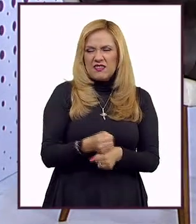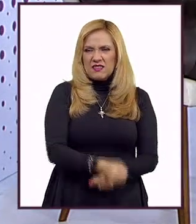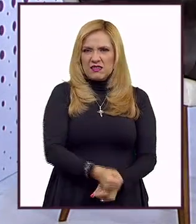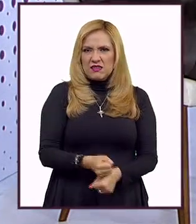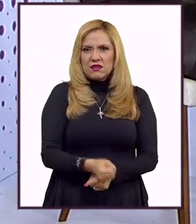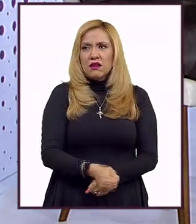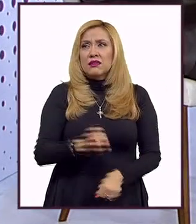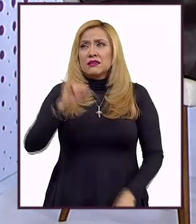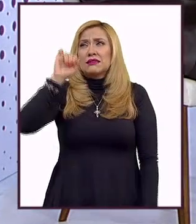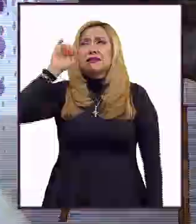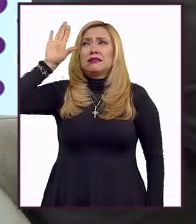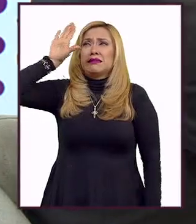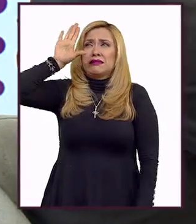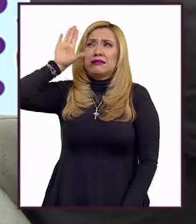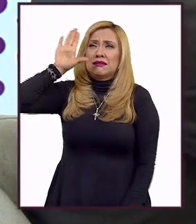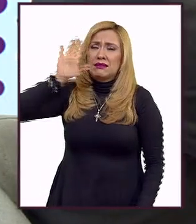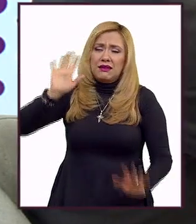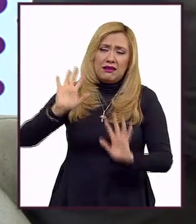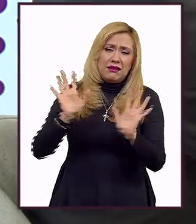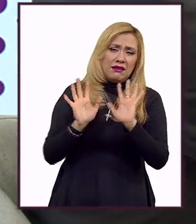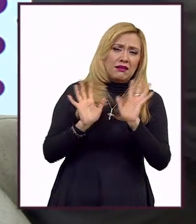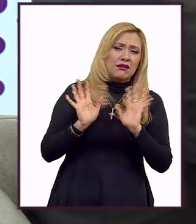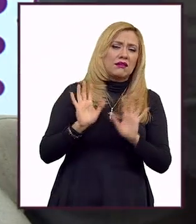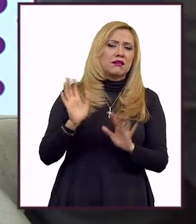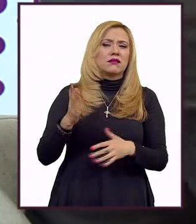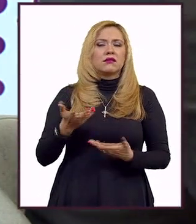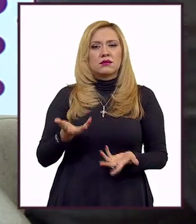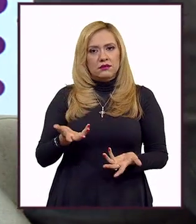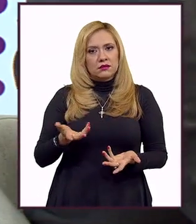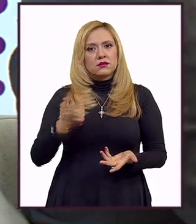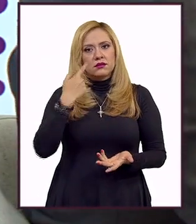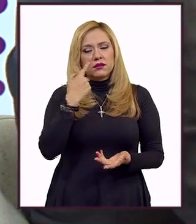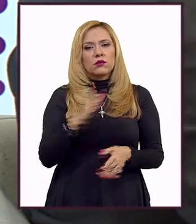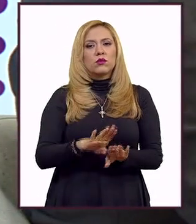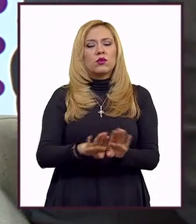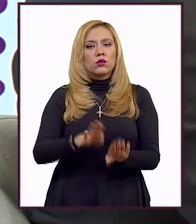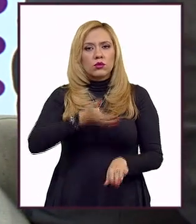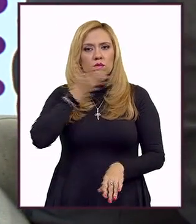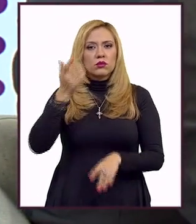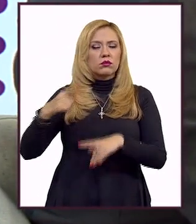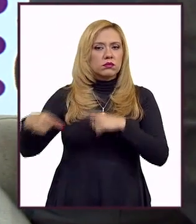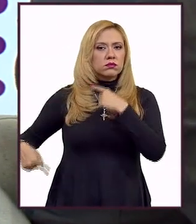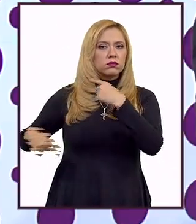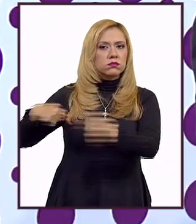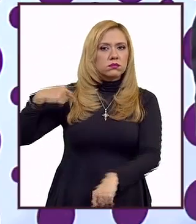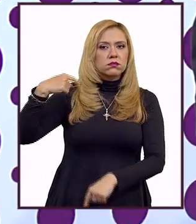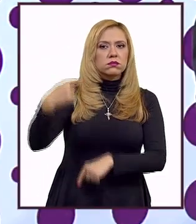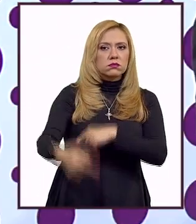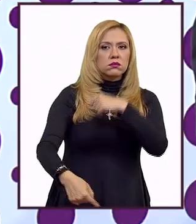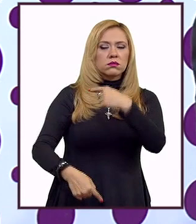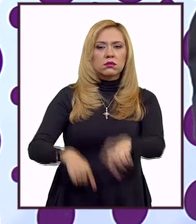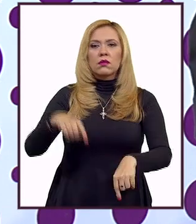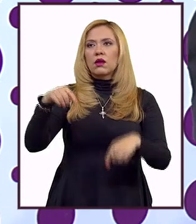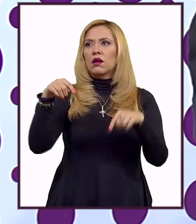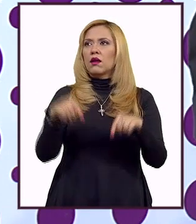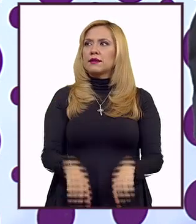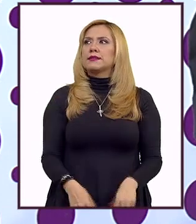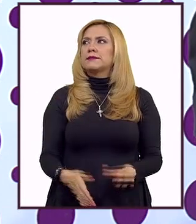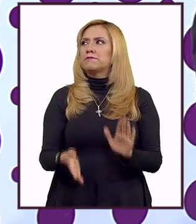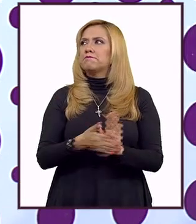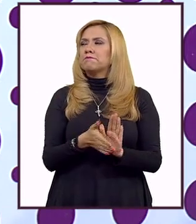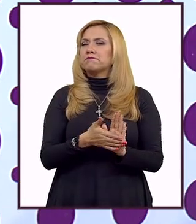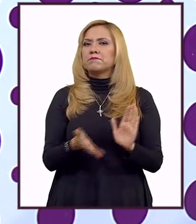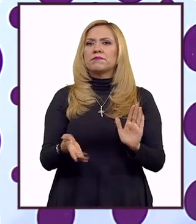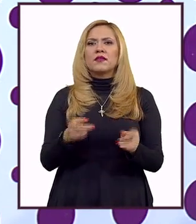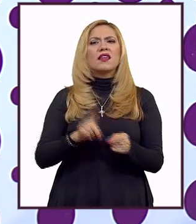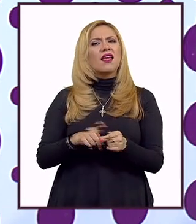venido insistiendo que no es posible fundamentar ese tipo de prácticas en un Estado social y democrático de derecho, porque aquí la pregunta también sería ¿a